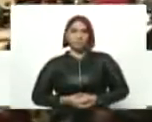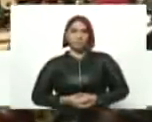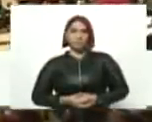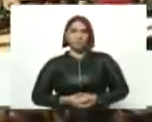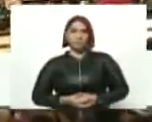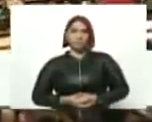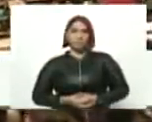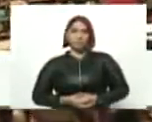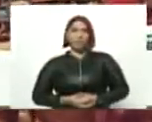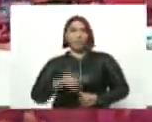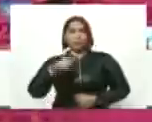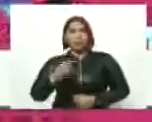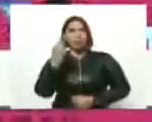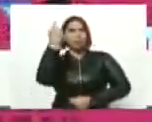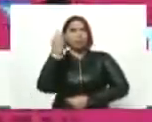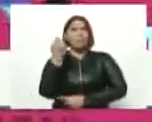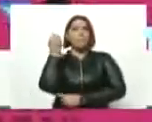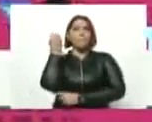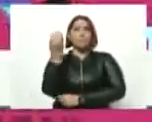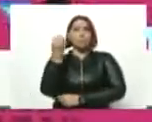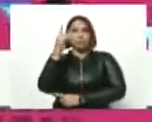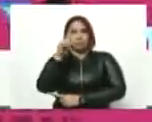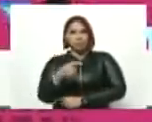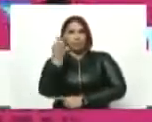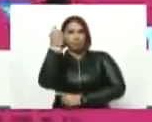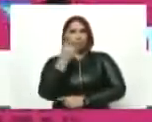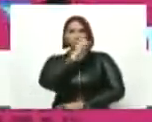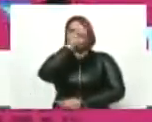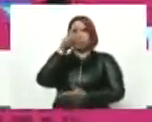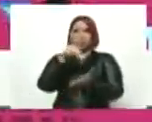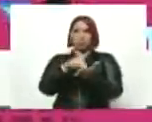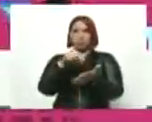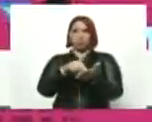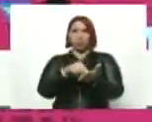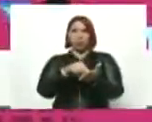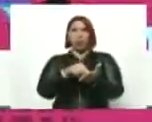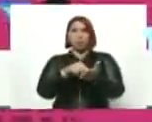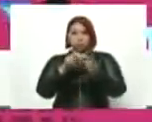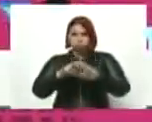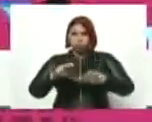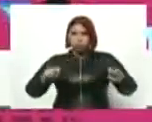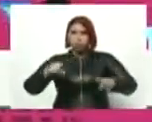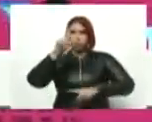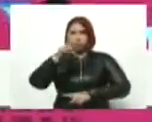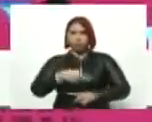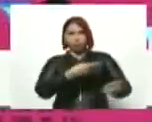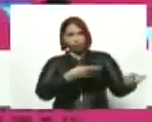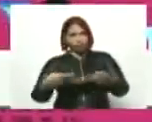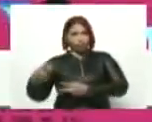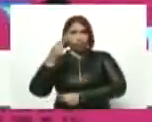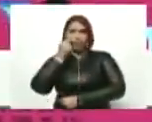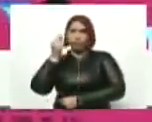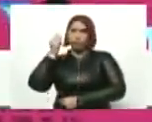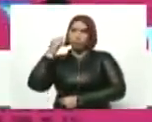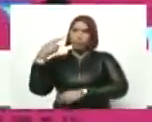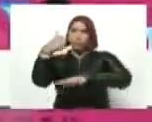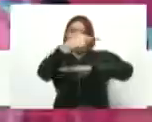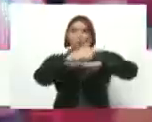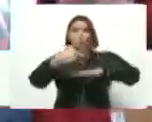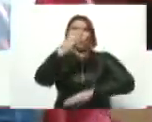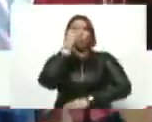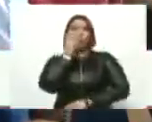A los señores diputados a la Asamblea y diputadas a la Asamblea Nacional aquí presentes, bienvenidos, bienvenidas. Gobernadores